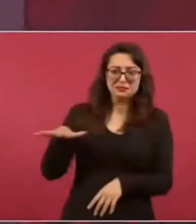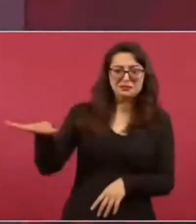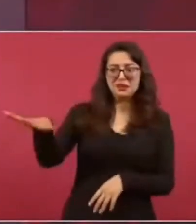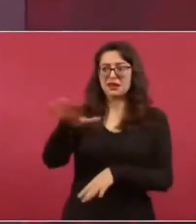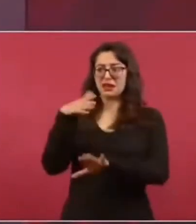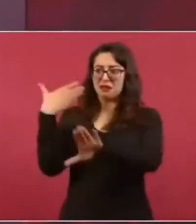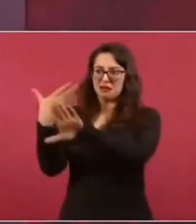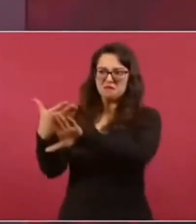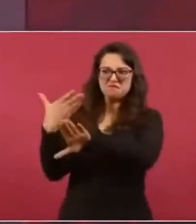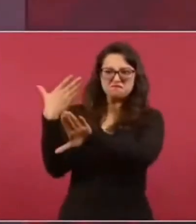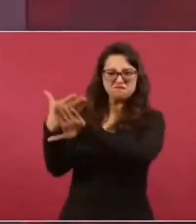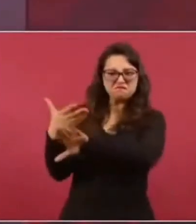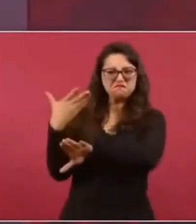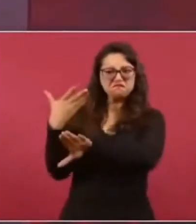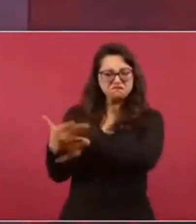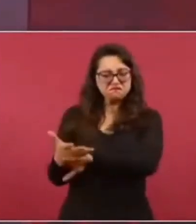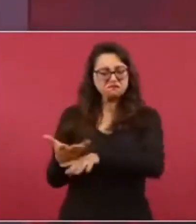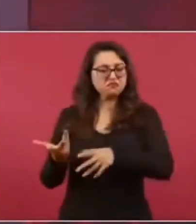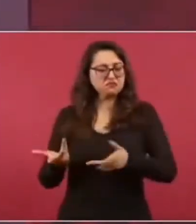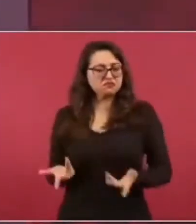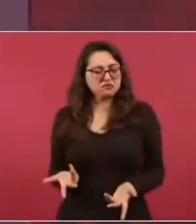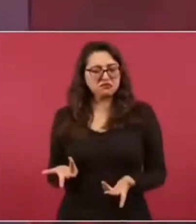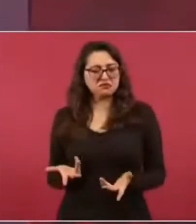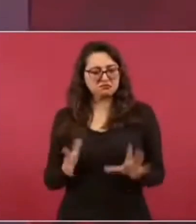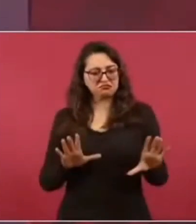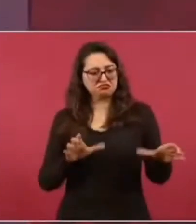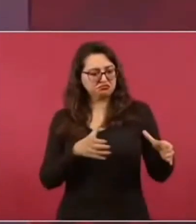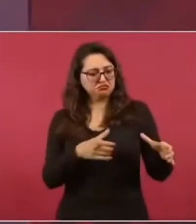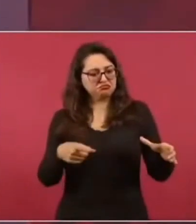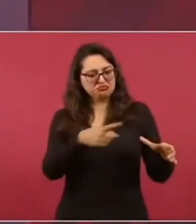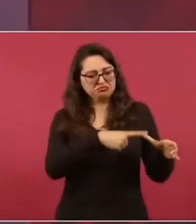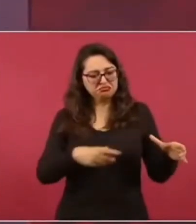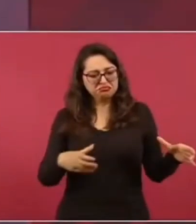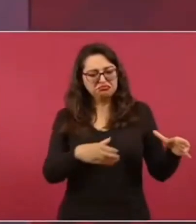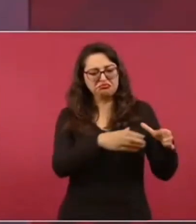es en contra del pueblo.